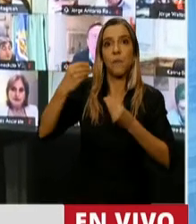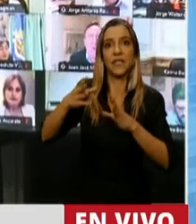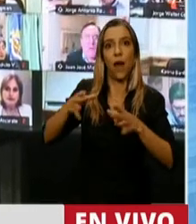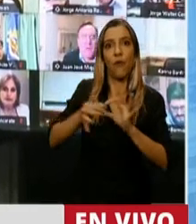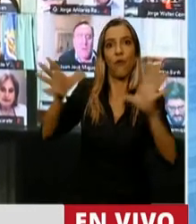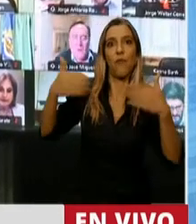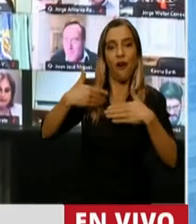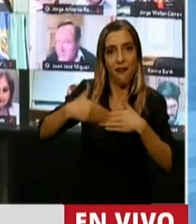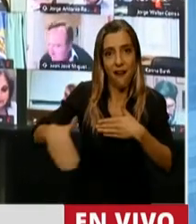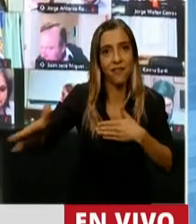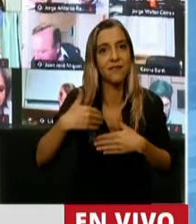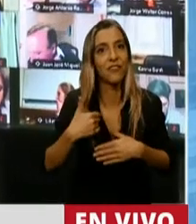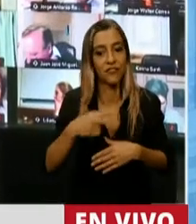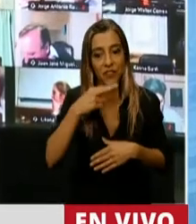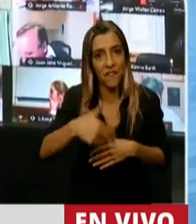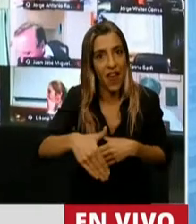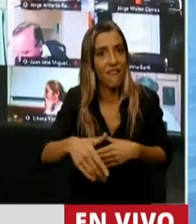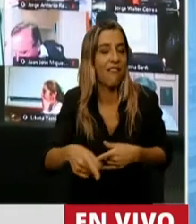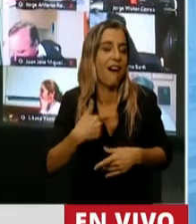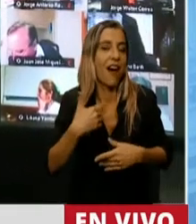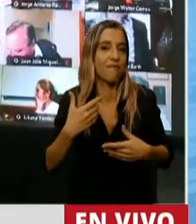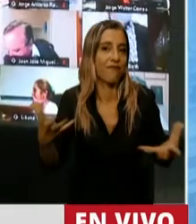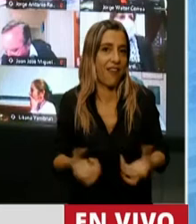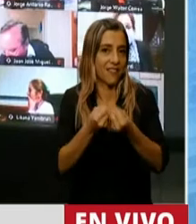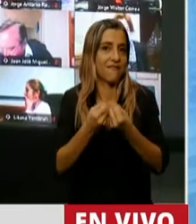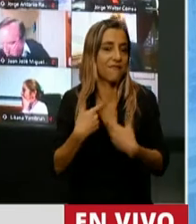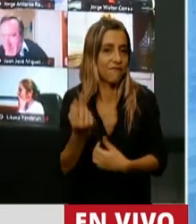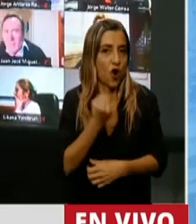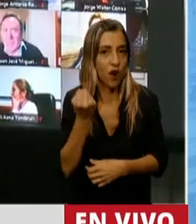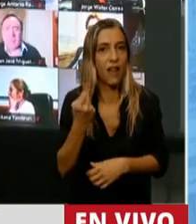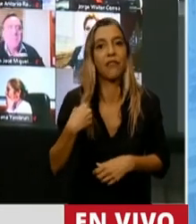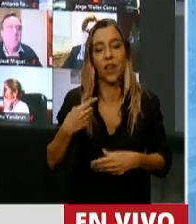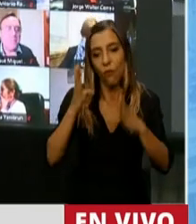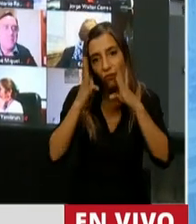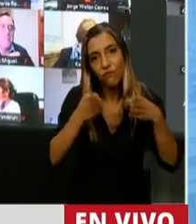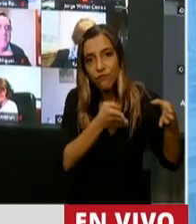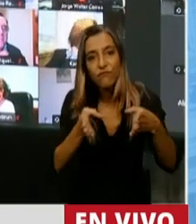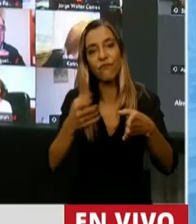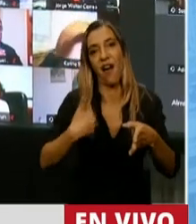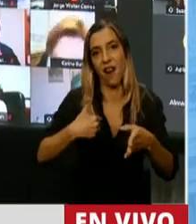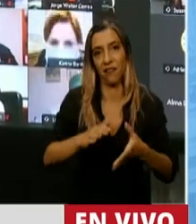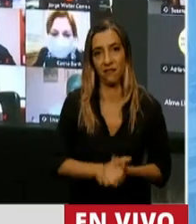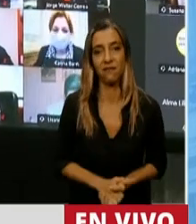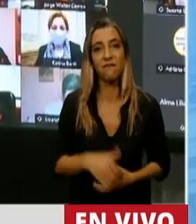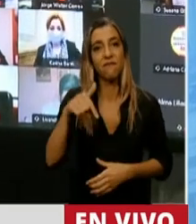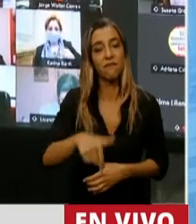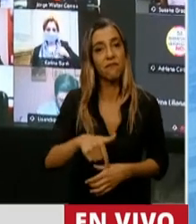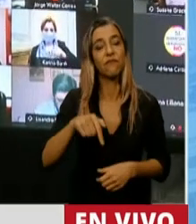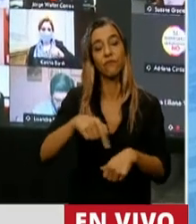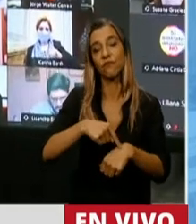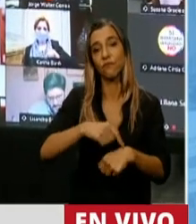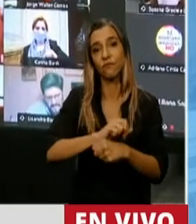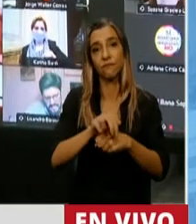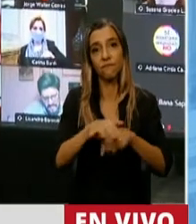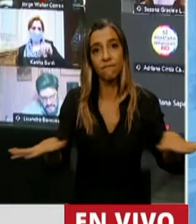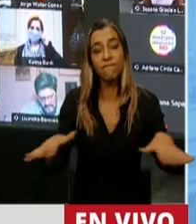con grandes acuerdos de hacia dónde tenía que ir la Argentina. Hoy, producto de la pandemia,